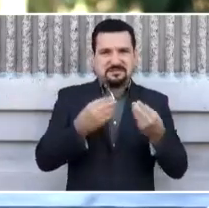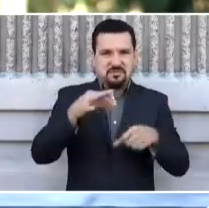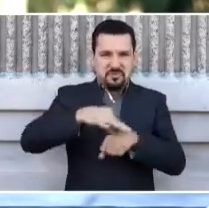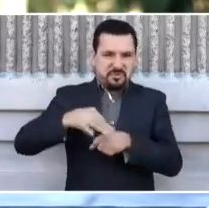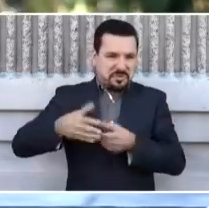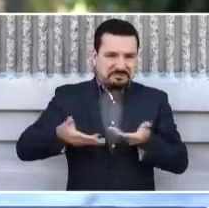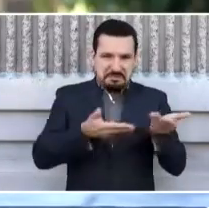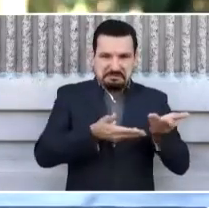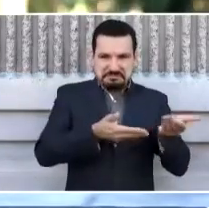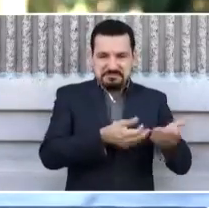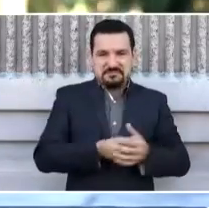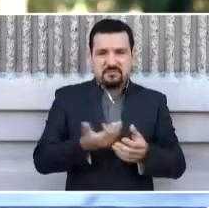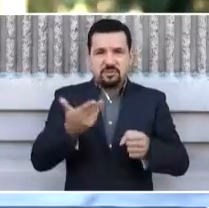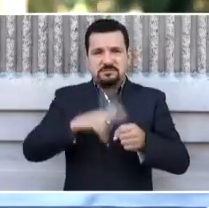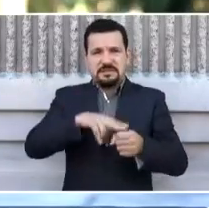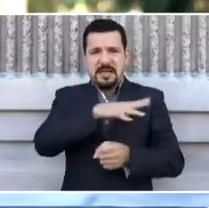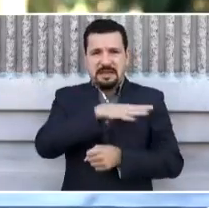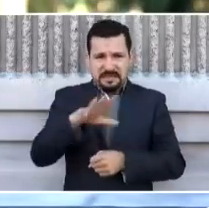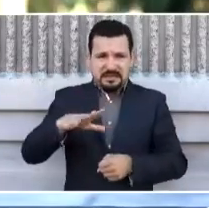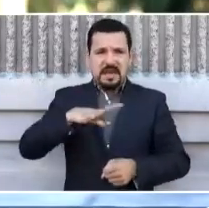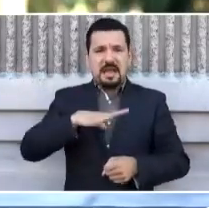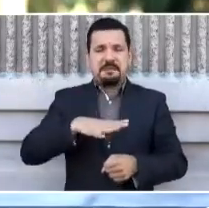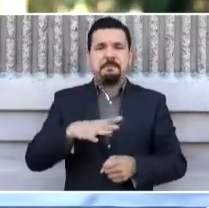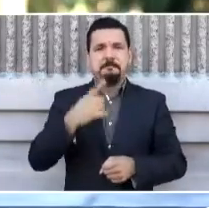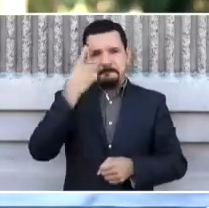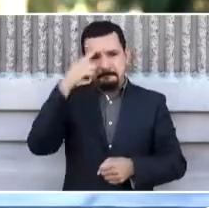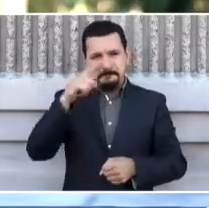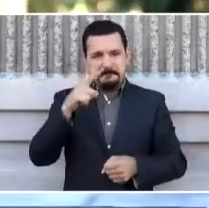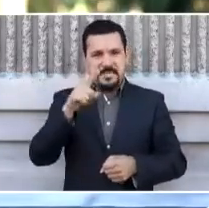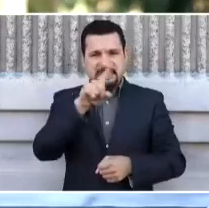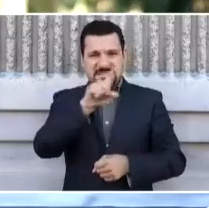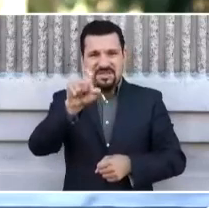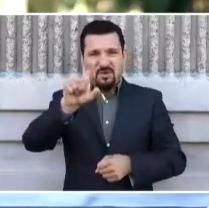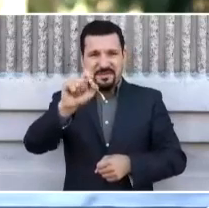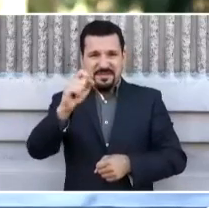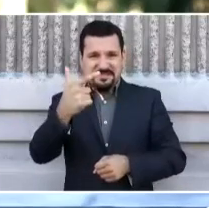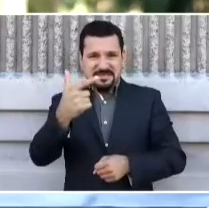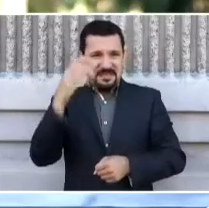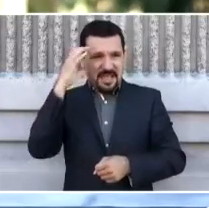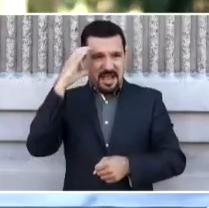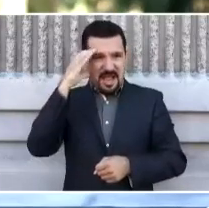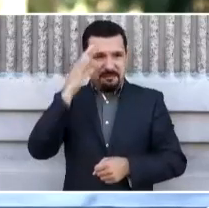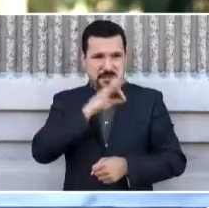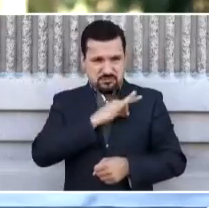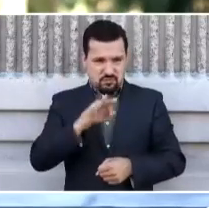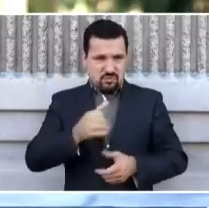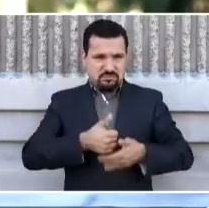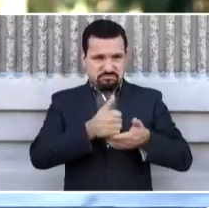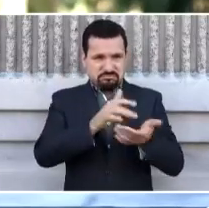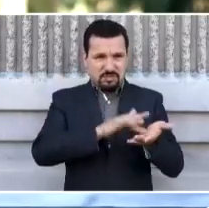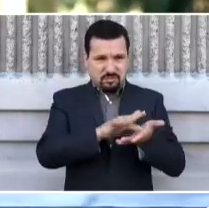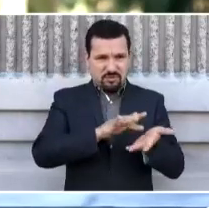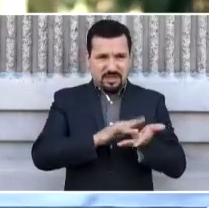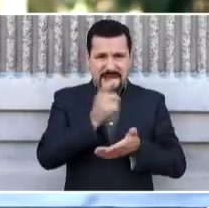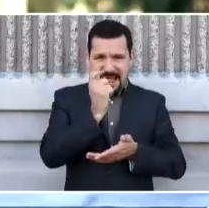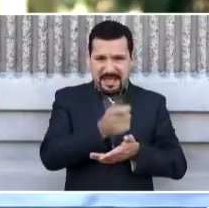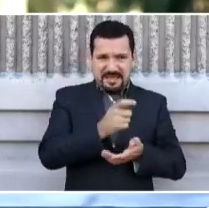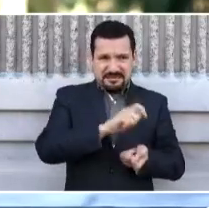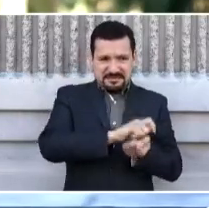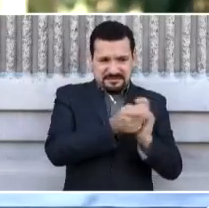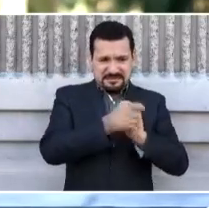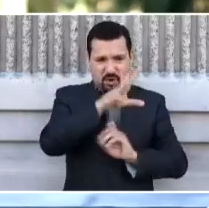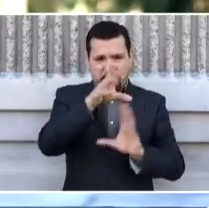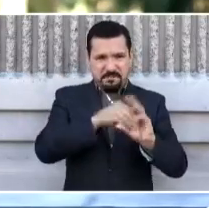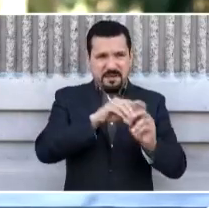General tiene capacidad para 127 camas, hacerlo totalmente una unidad